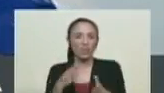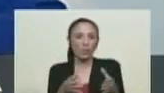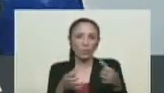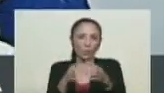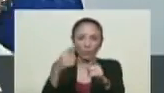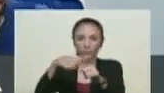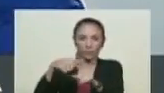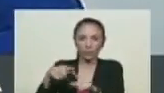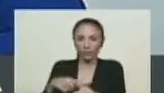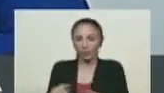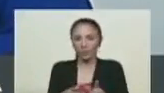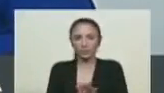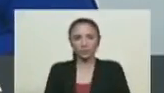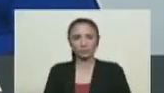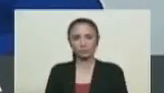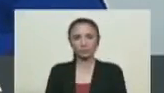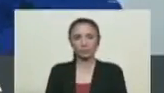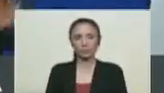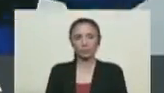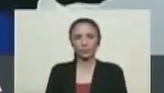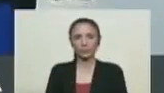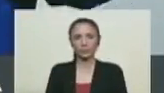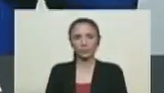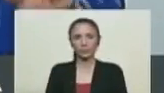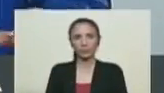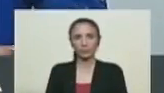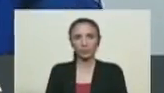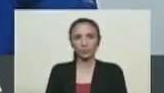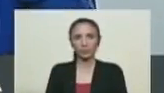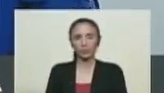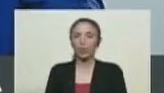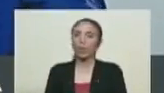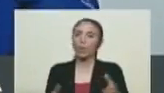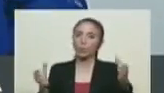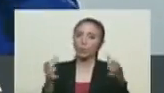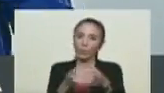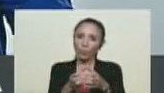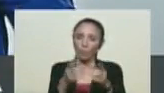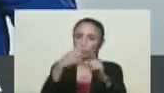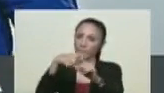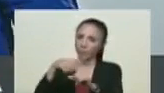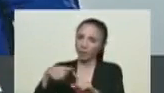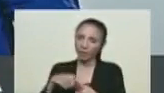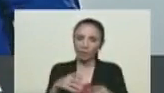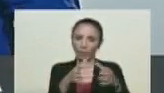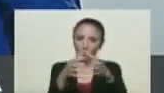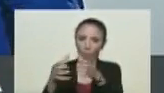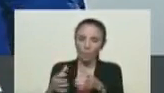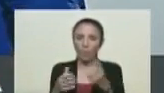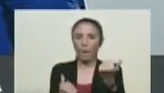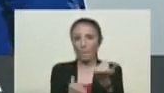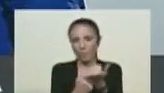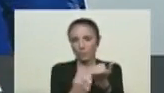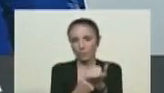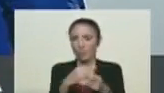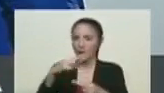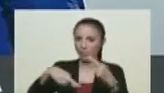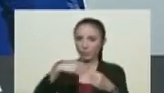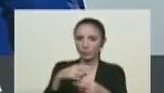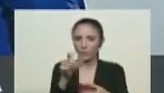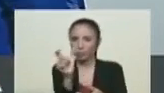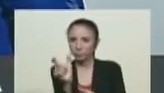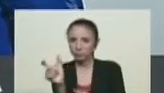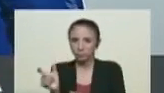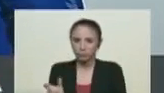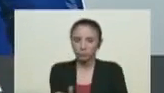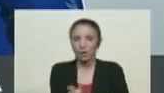recuerdo ahora, la UPB, la Unidad Popular, el Gran Polo Patriótico estaría por el orden de